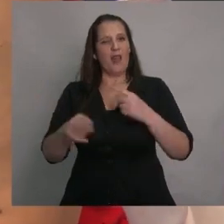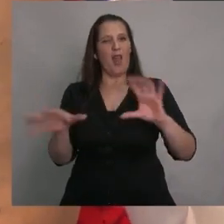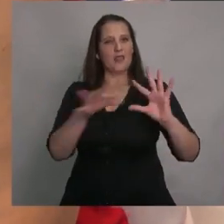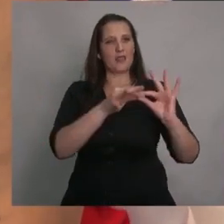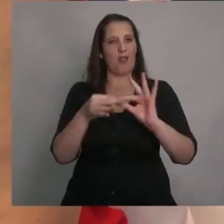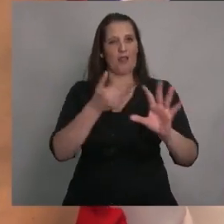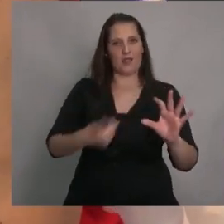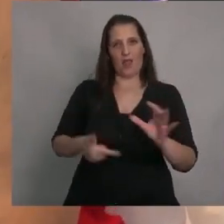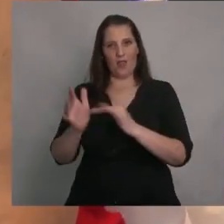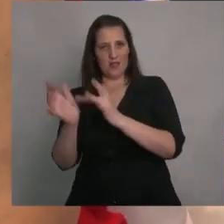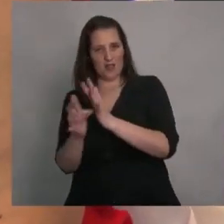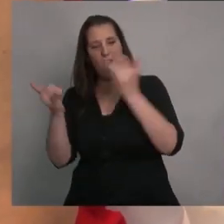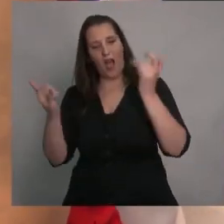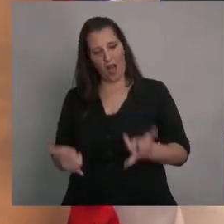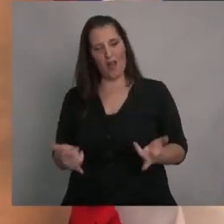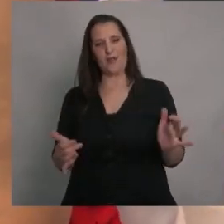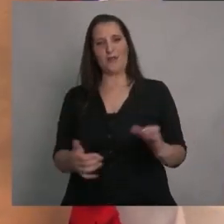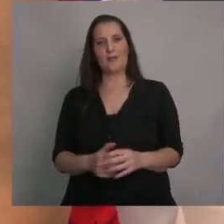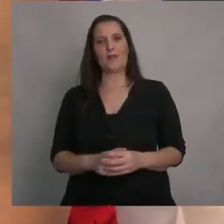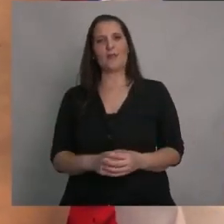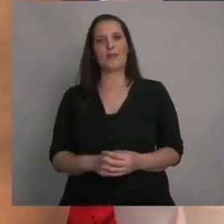dos momentos, dos procesos de la sociedad.